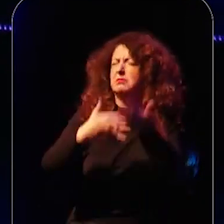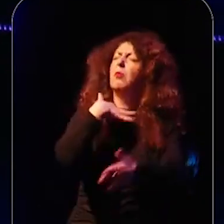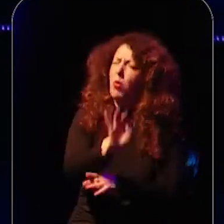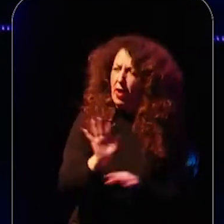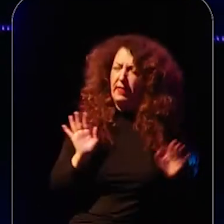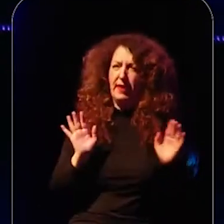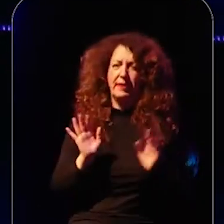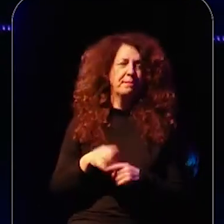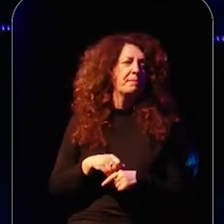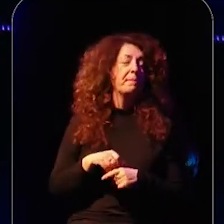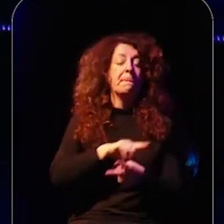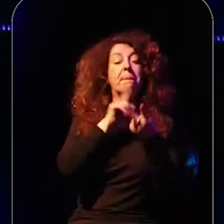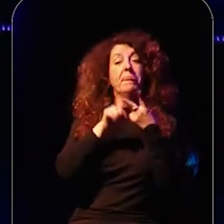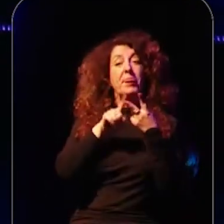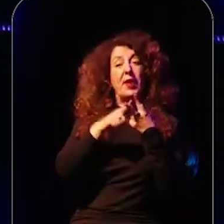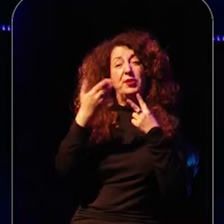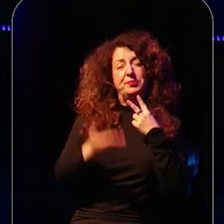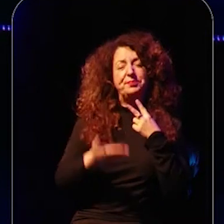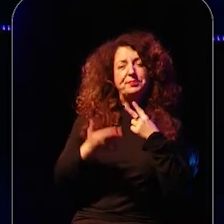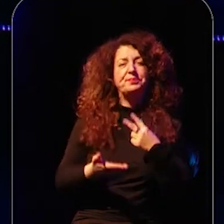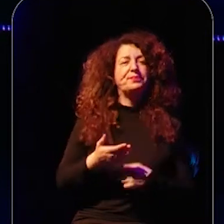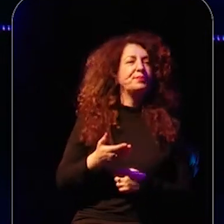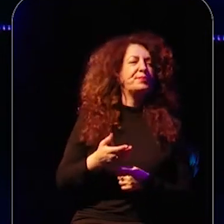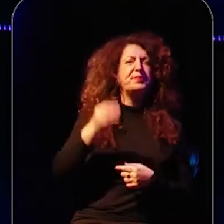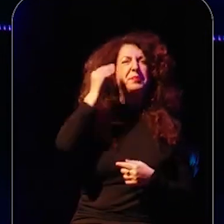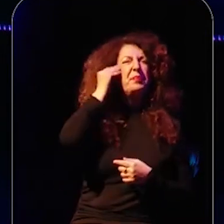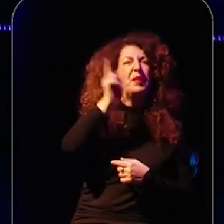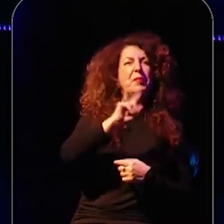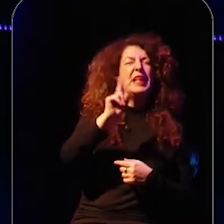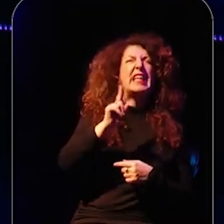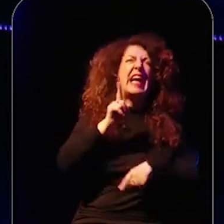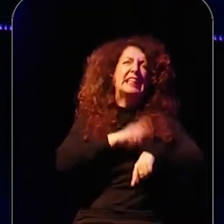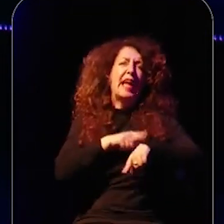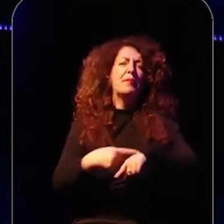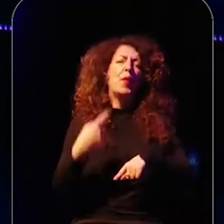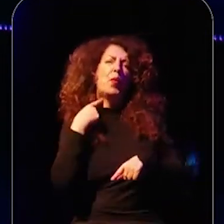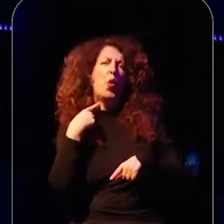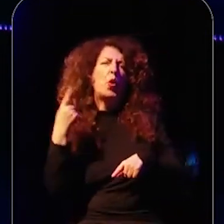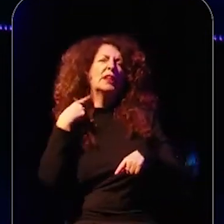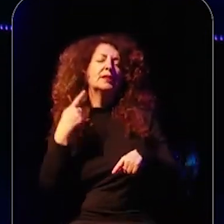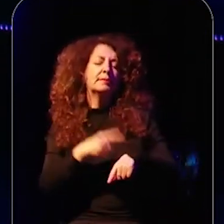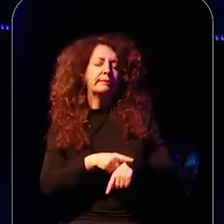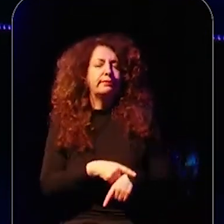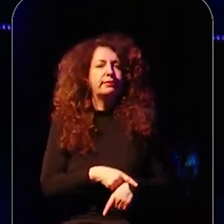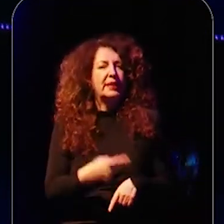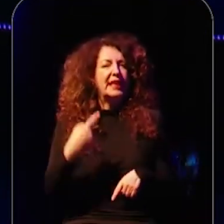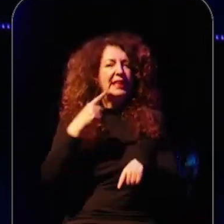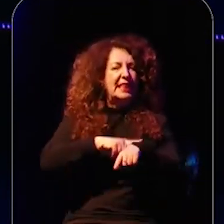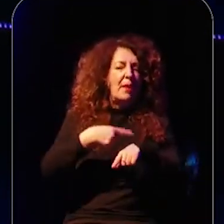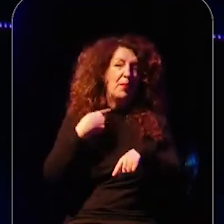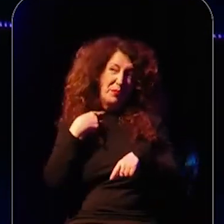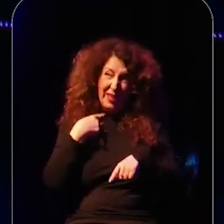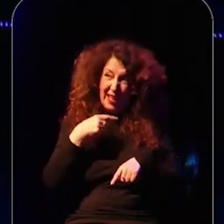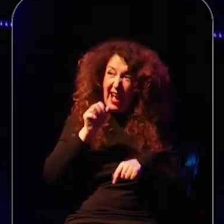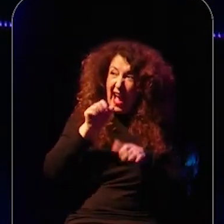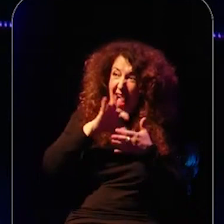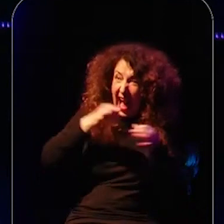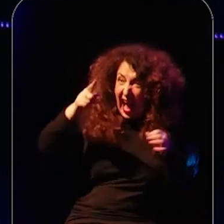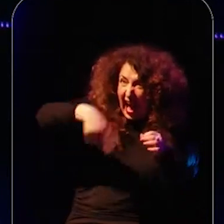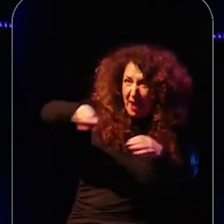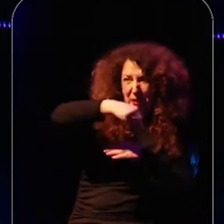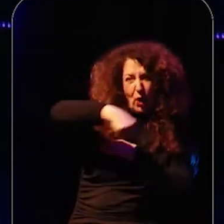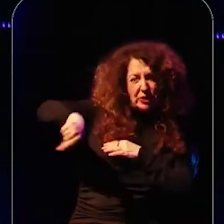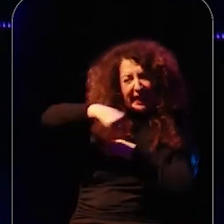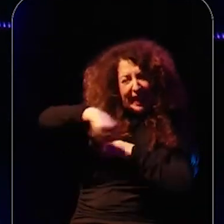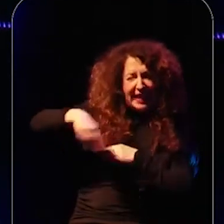adelante. En segundo lugar, nunca pensar que el tiempo es perdido. Eso a los amigos ingenieros les cuesta un poco